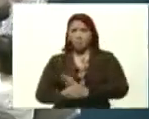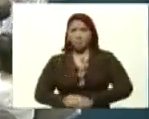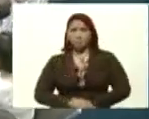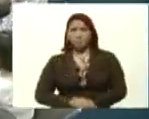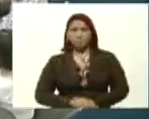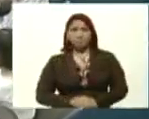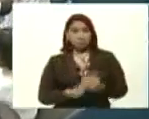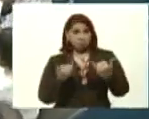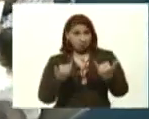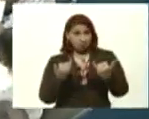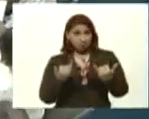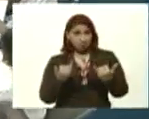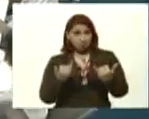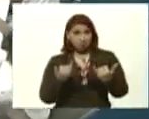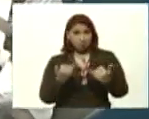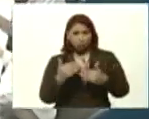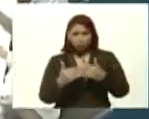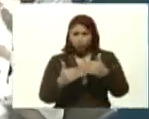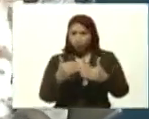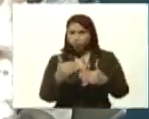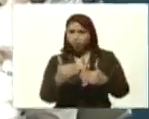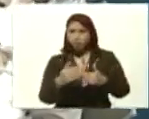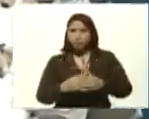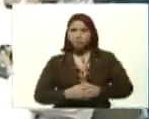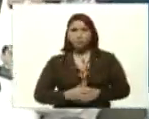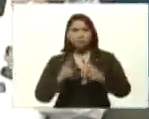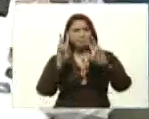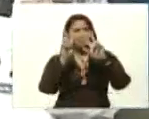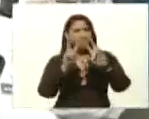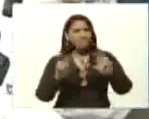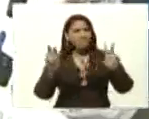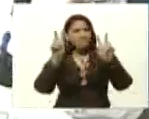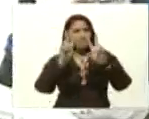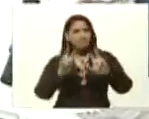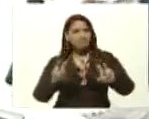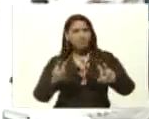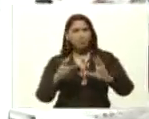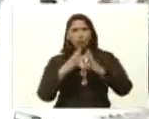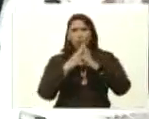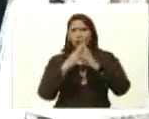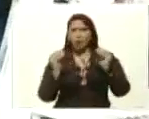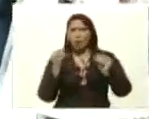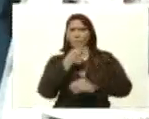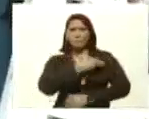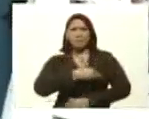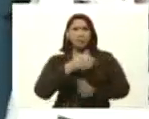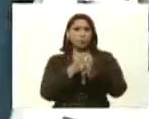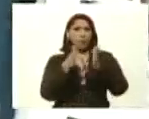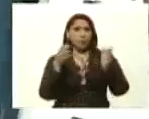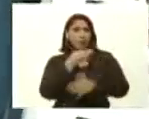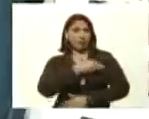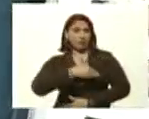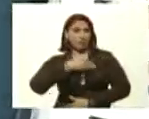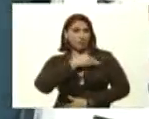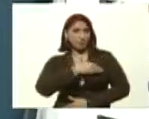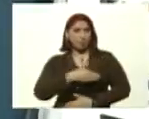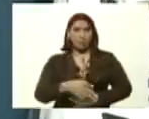en pleno desarrollo para revisar todas las misiones, grandes misiones,